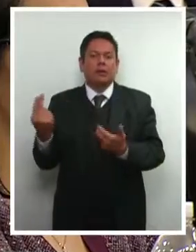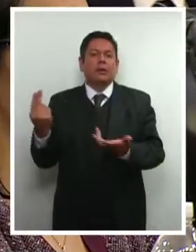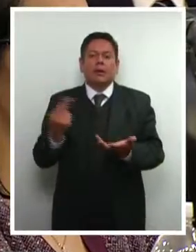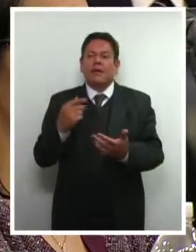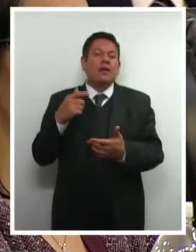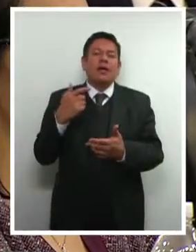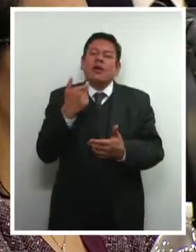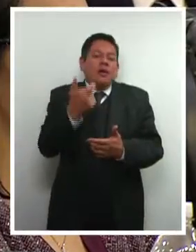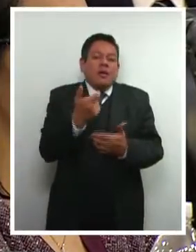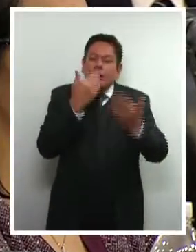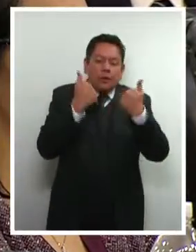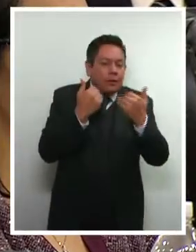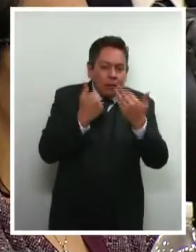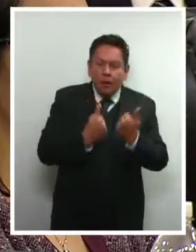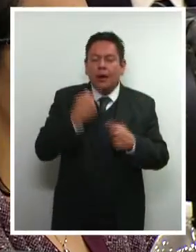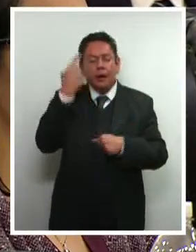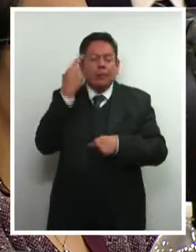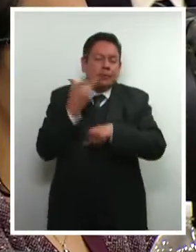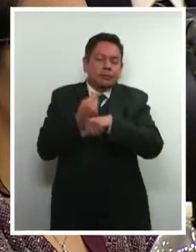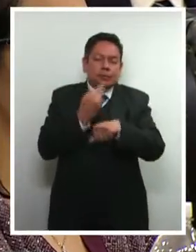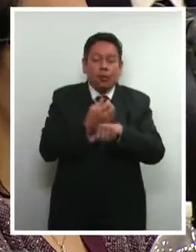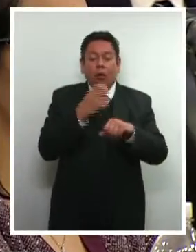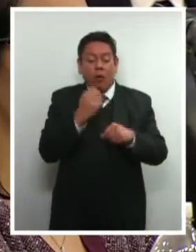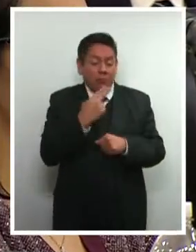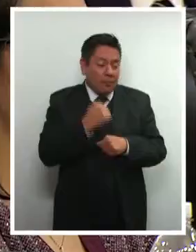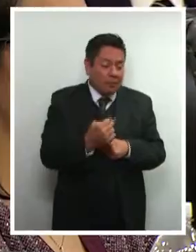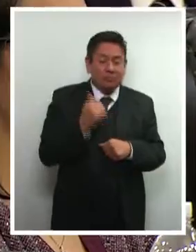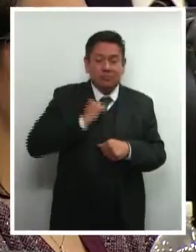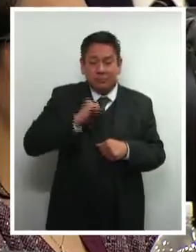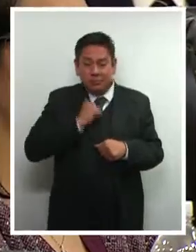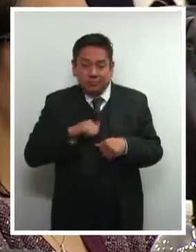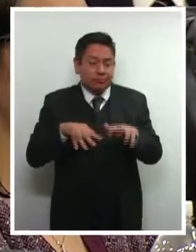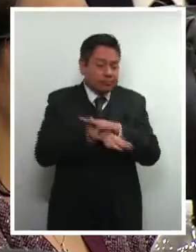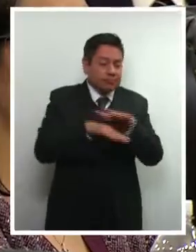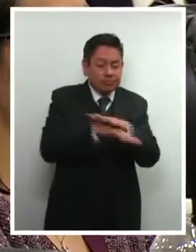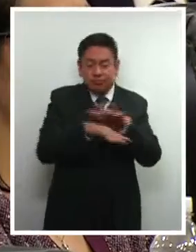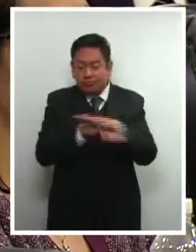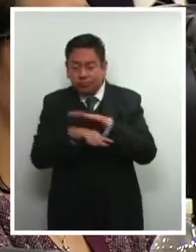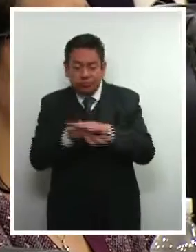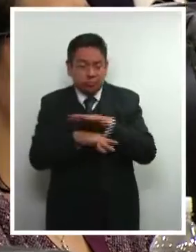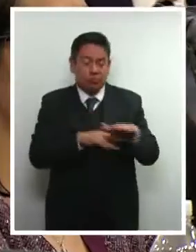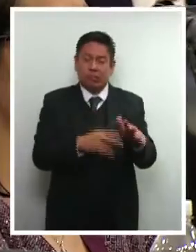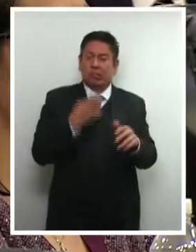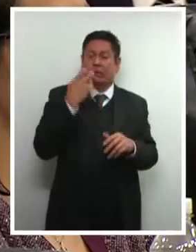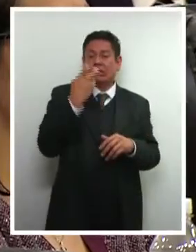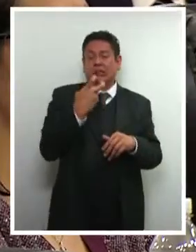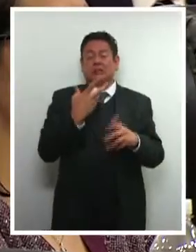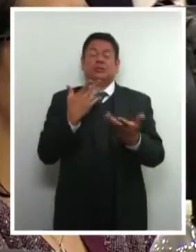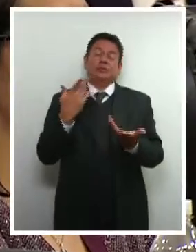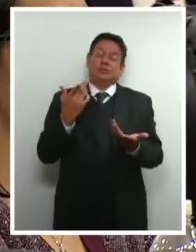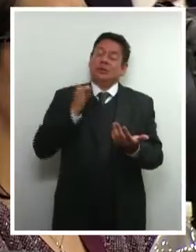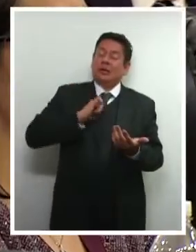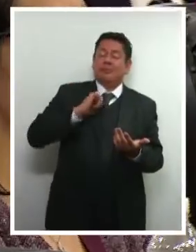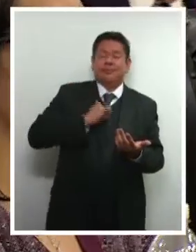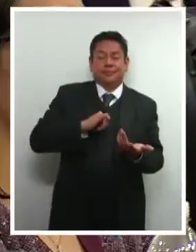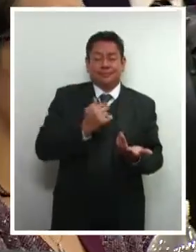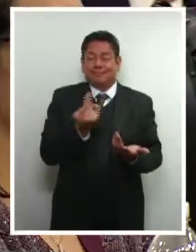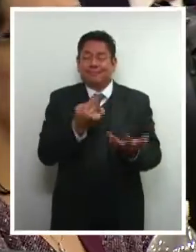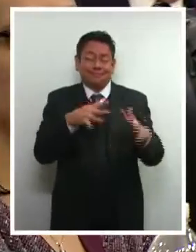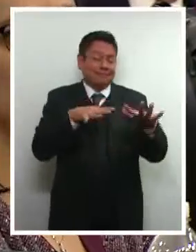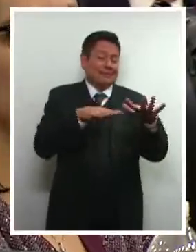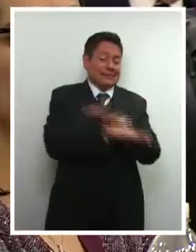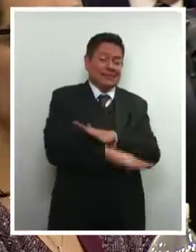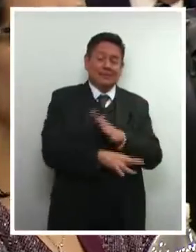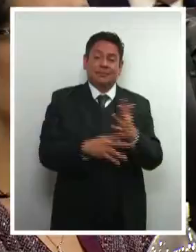para rehabilitarla y para sustituir un sistema de distribución que es ya defectuoso y que tiene mucho tiempo de